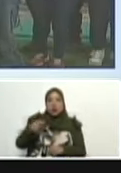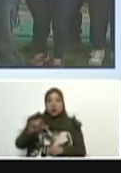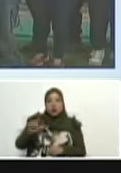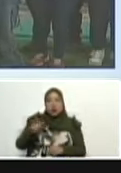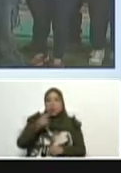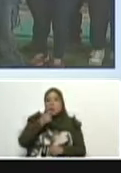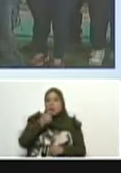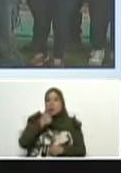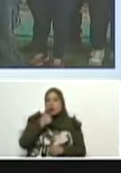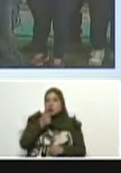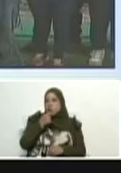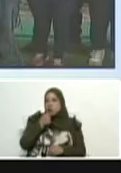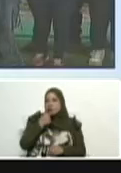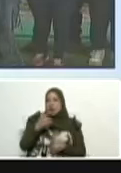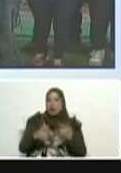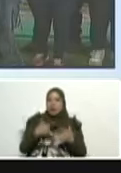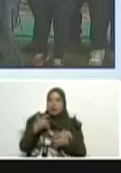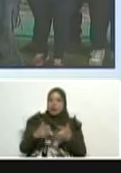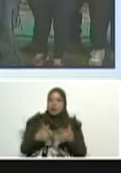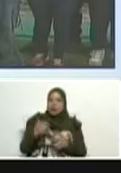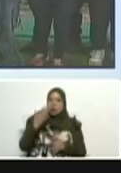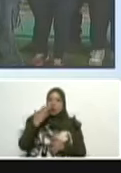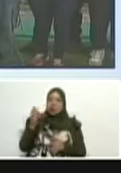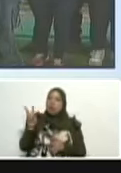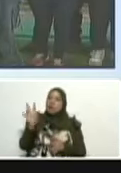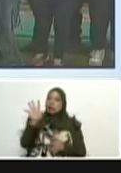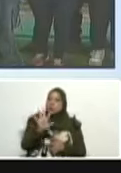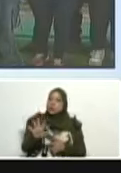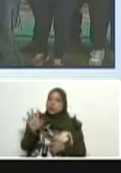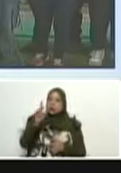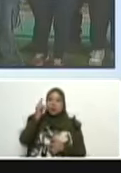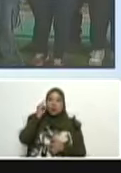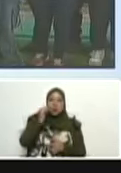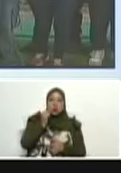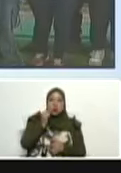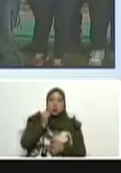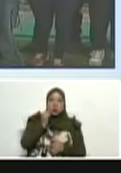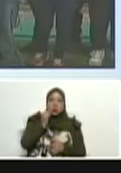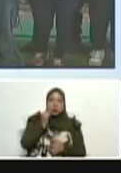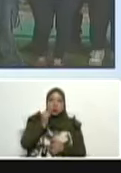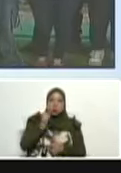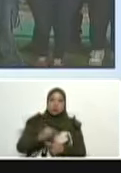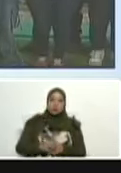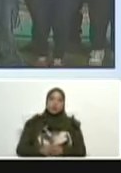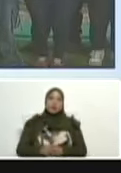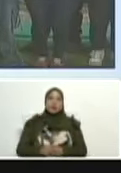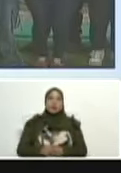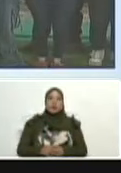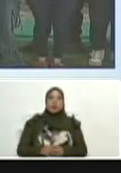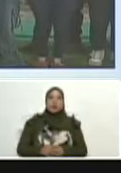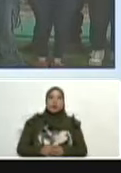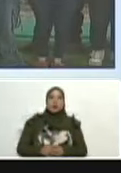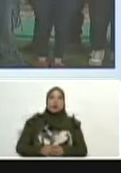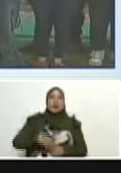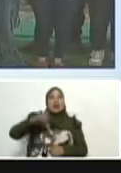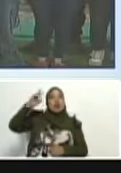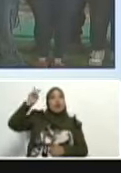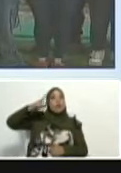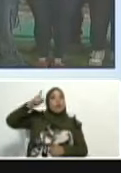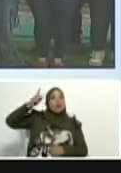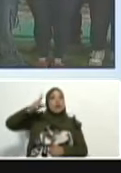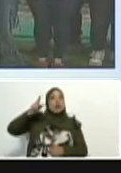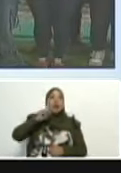bello, bello, bello, bello, bello, bello oriente de Venezuela. Allá está la profesora Carla